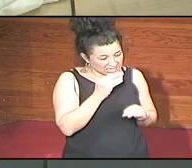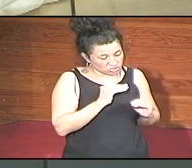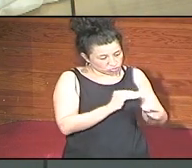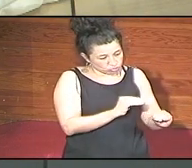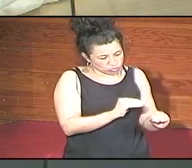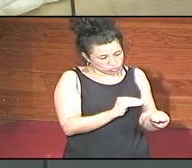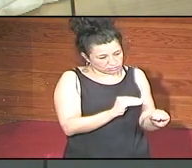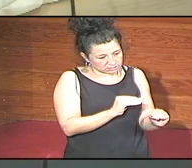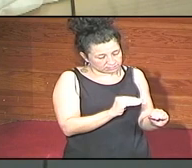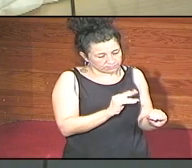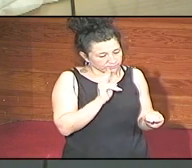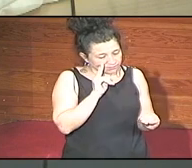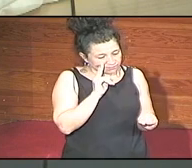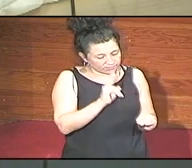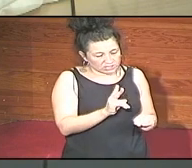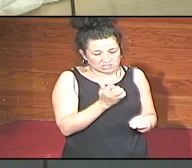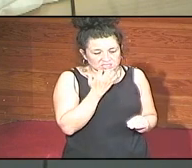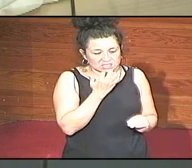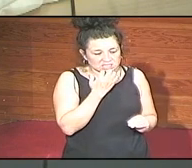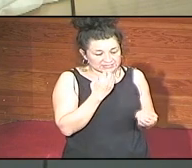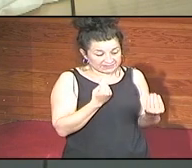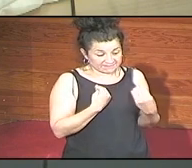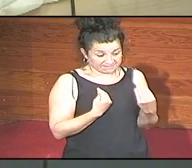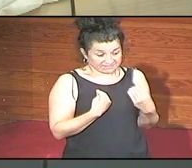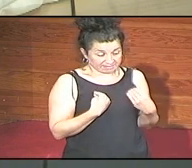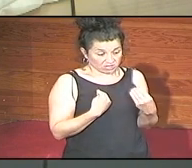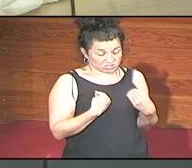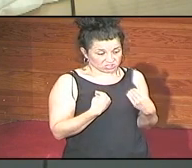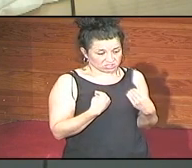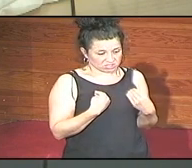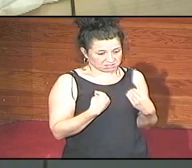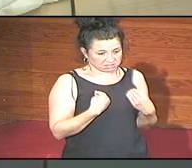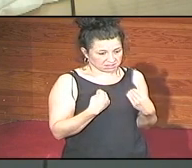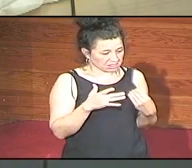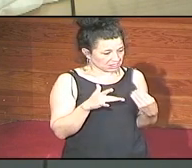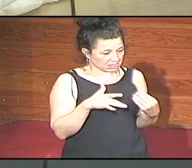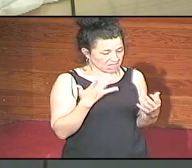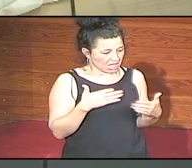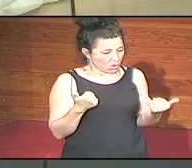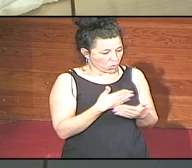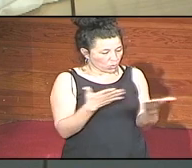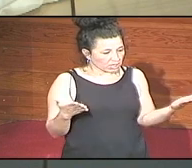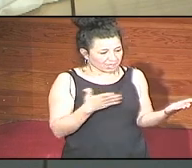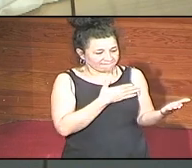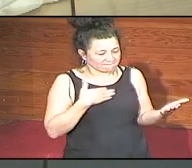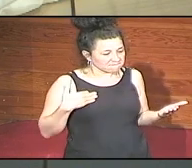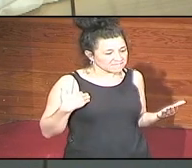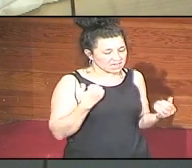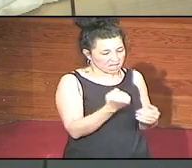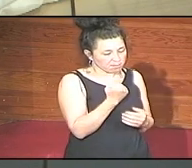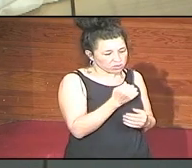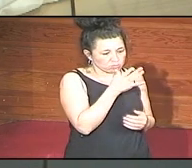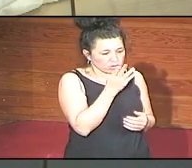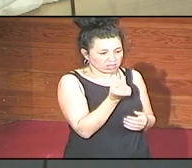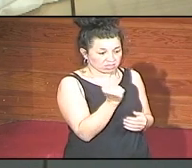si les dejaba vivos fijamos cualquier día que tuvieran intereses de poder como tienen tanto dinero y